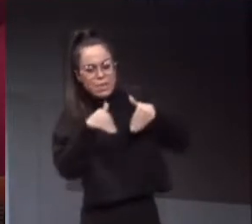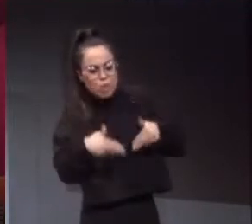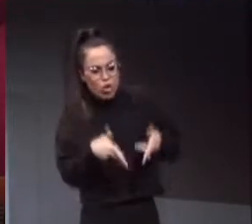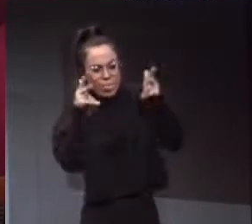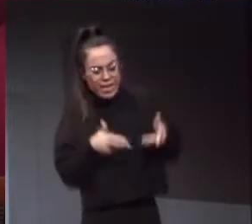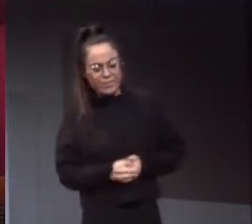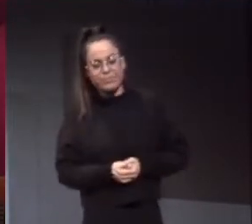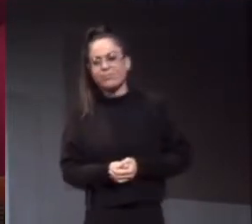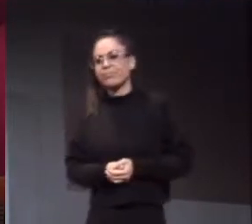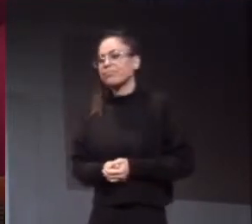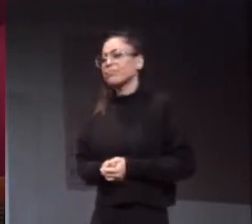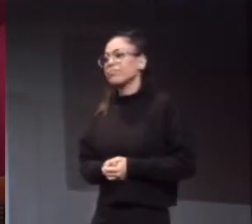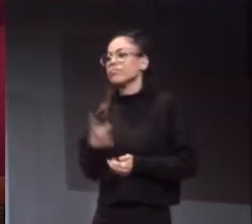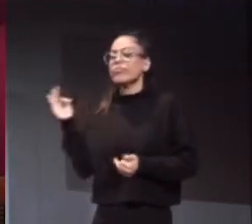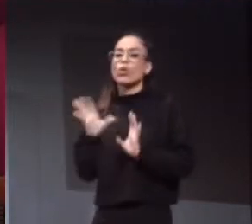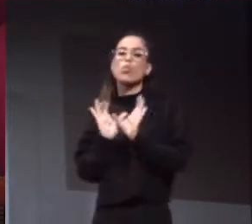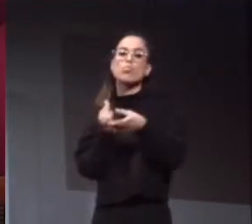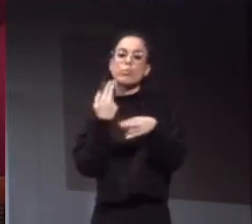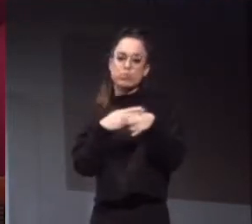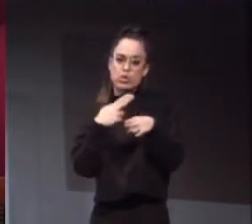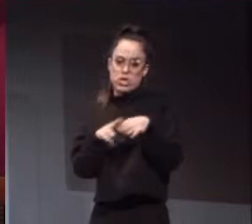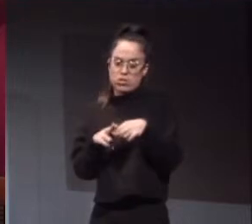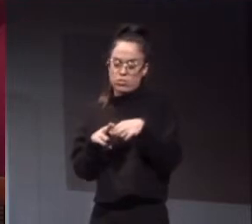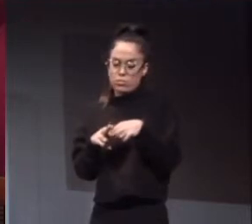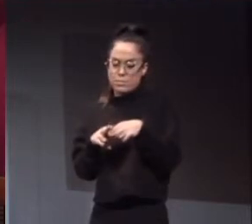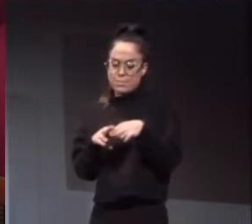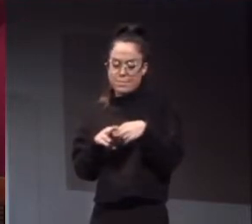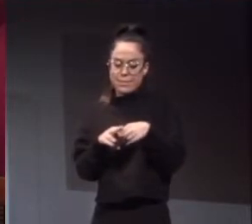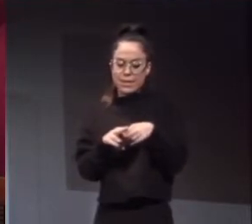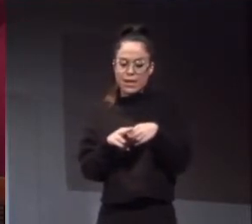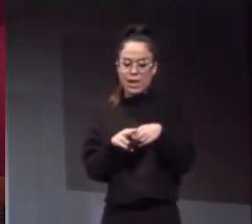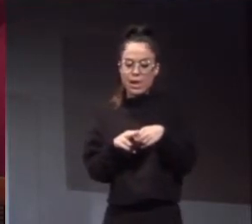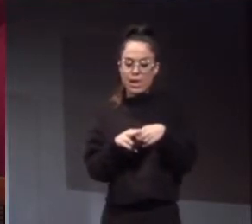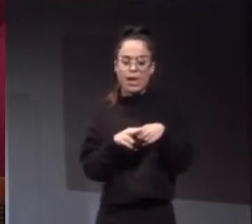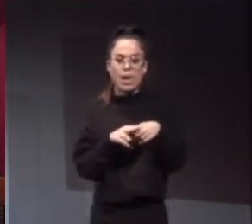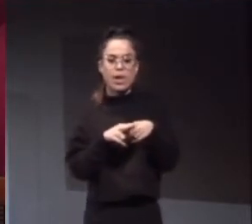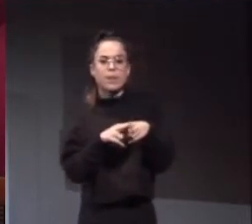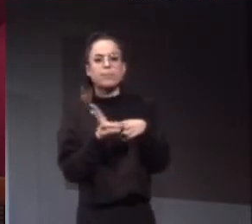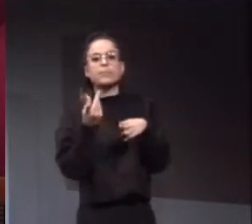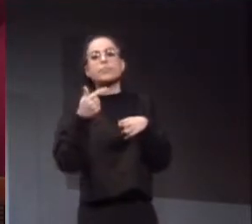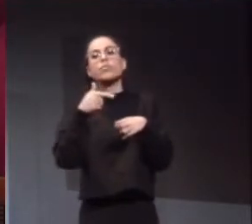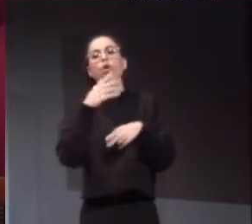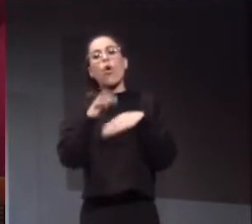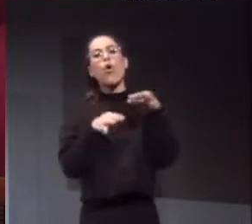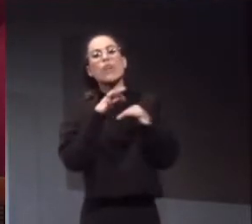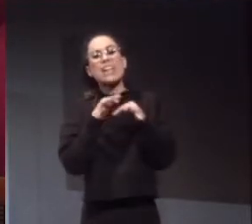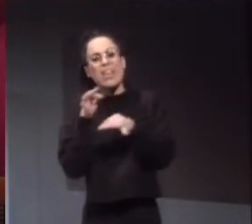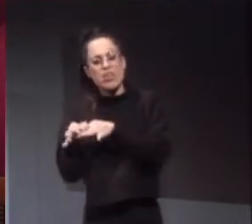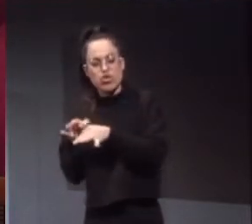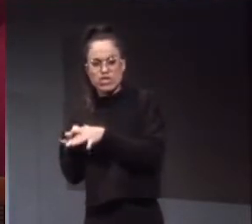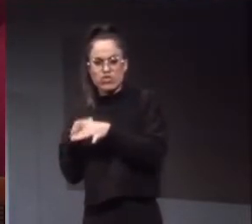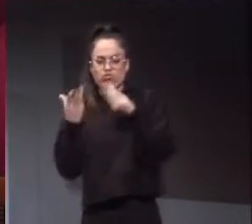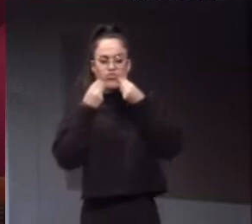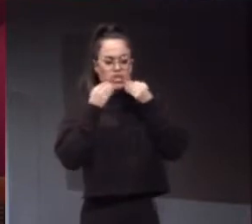hay que decir que los partidos políticos han sido organizaciones hablar de la historia vamos